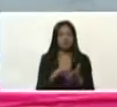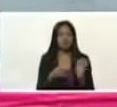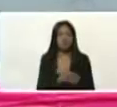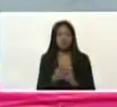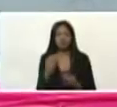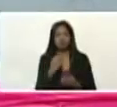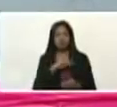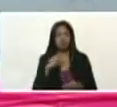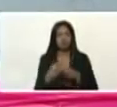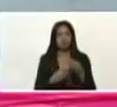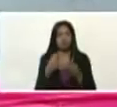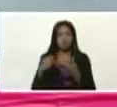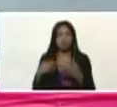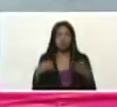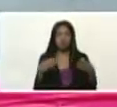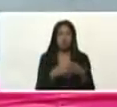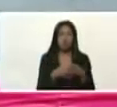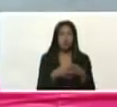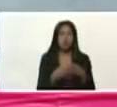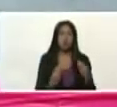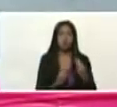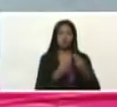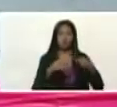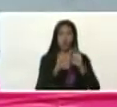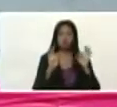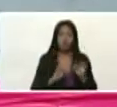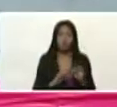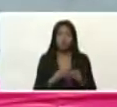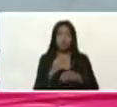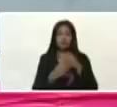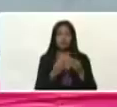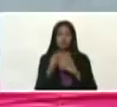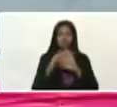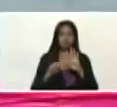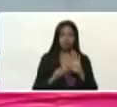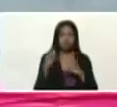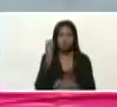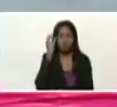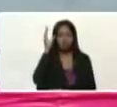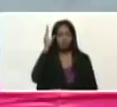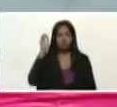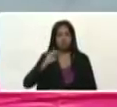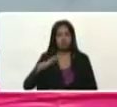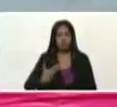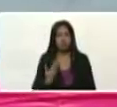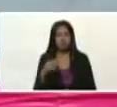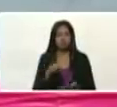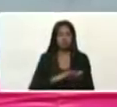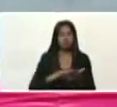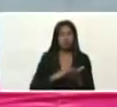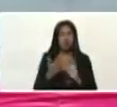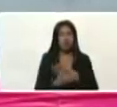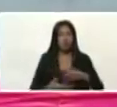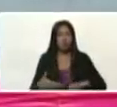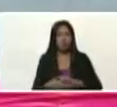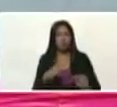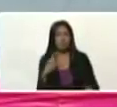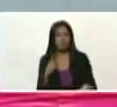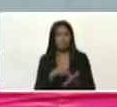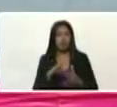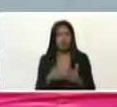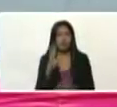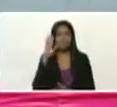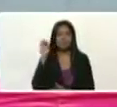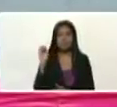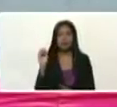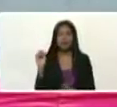las cosas en equipo, cuando las hacemos juntos, cuando las hacemos con método, con capacidad, sí podemos resolver los problemas. Estar acá en Petare,